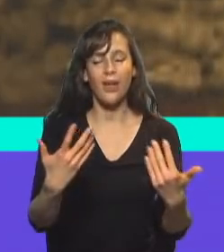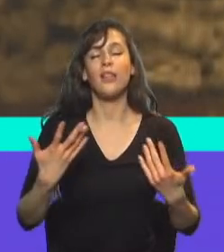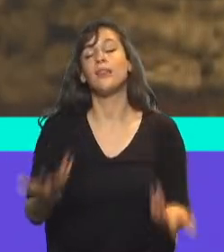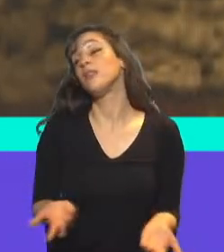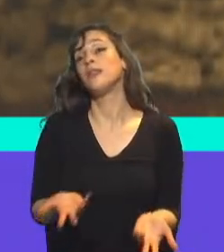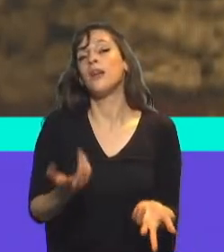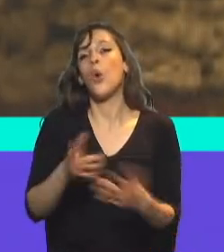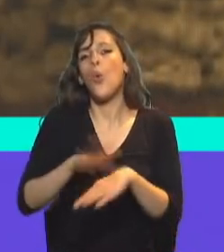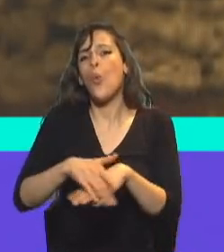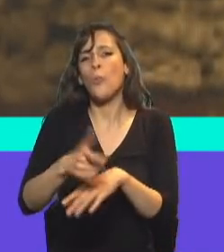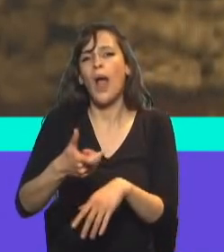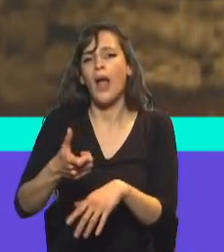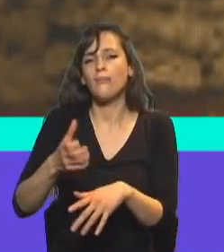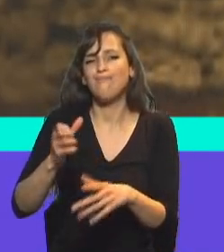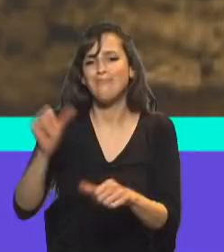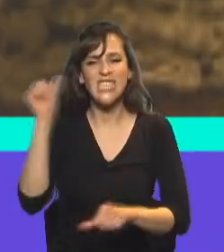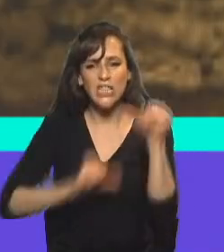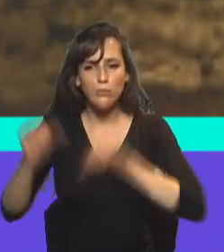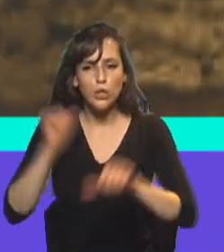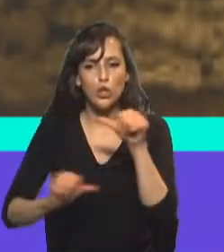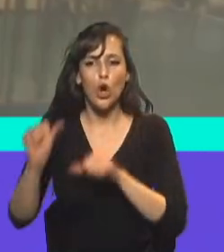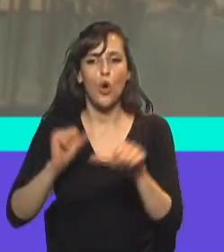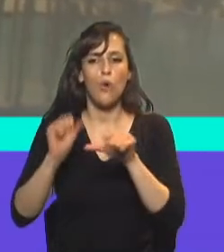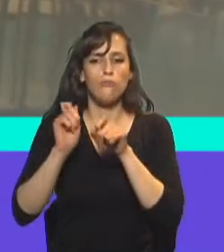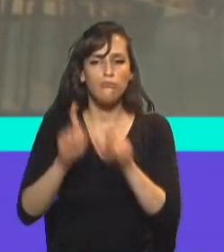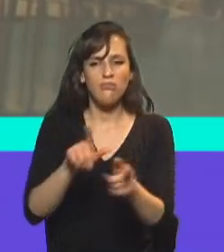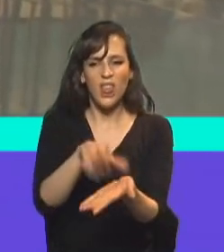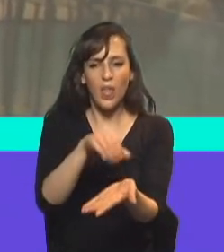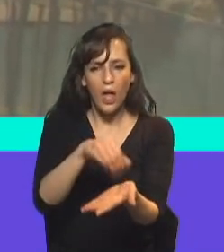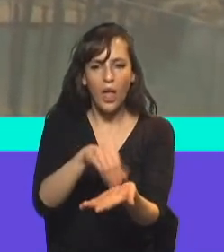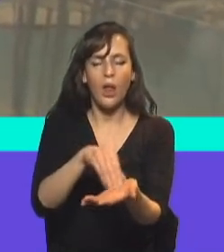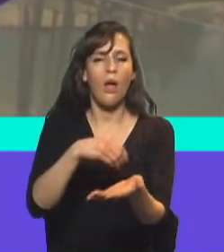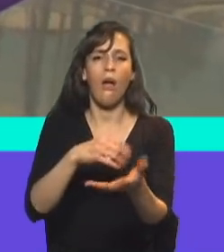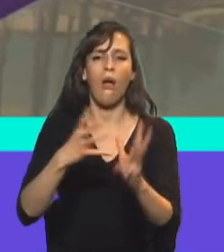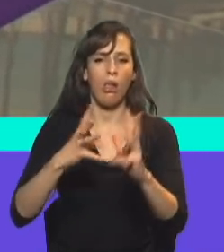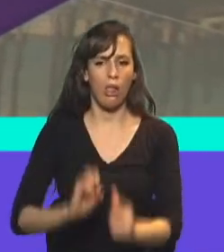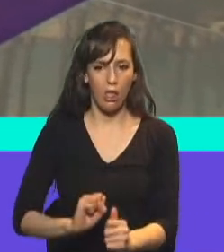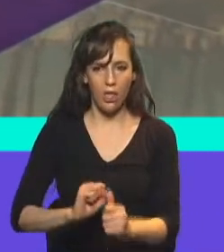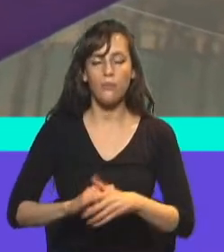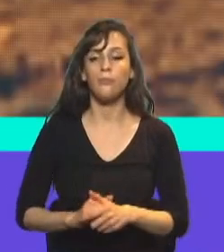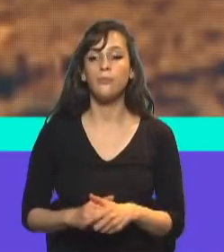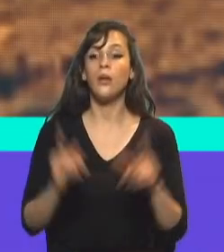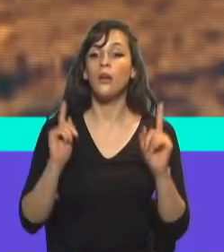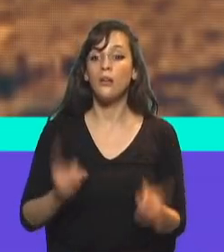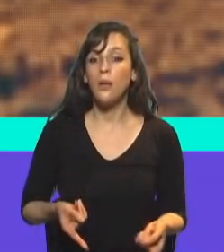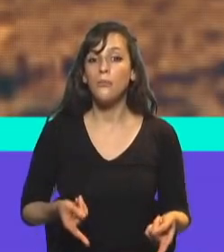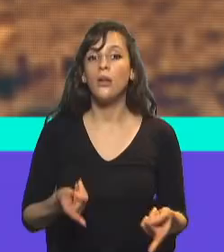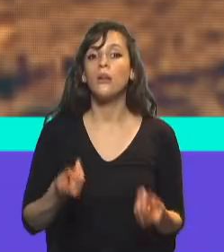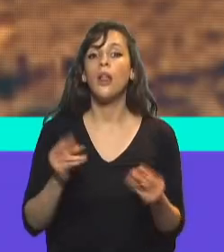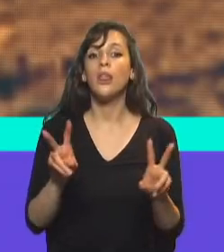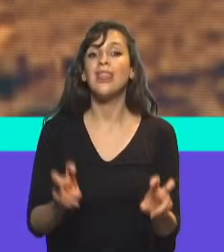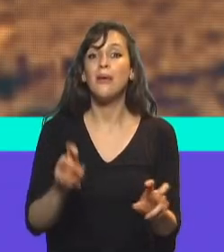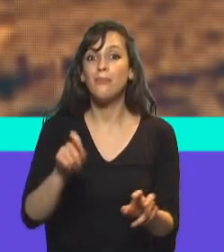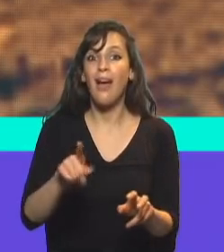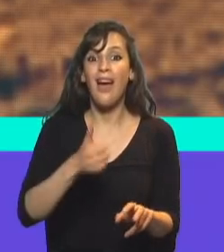del agronegocio, que es sumamente agresivo, sumamente violento y es imparable. Y agregamos una preocupación. Estamos hablando de agua dulce, que es